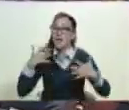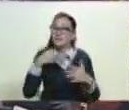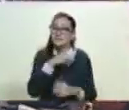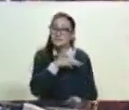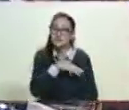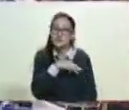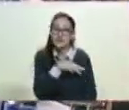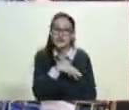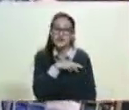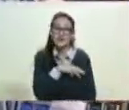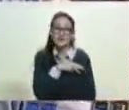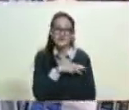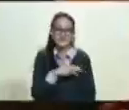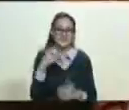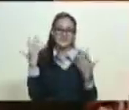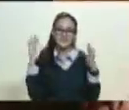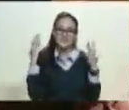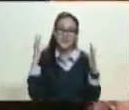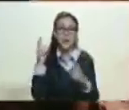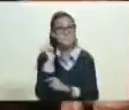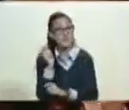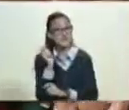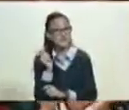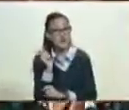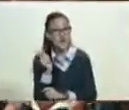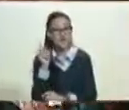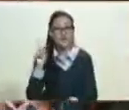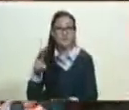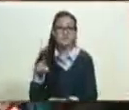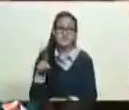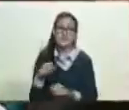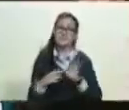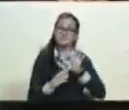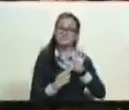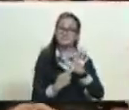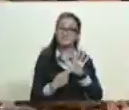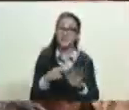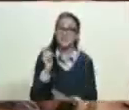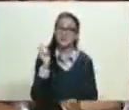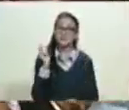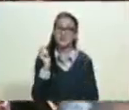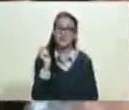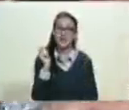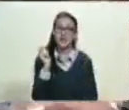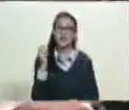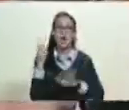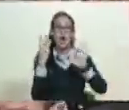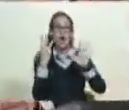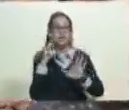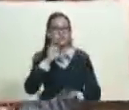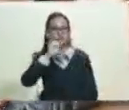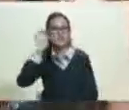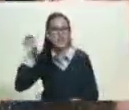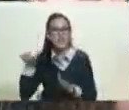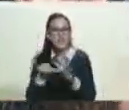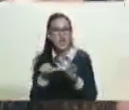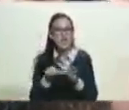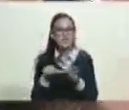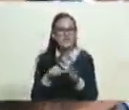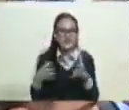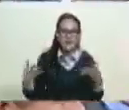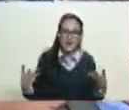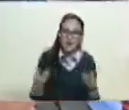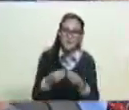misiones, a los pensionados aquí representados. Bueno, están los 8 sectores que